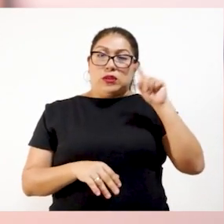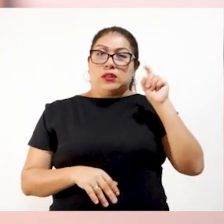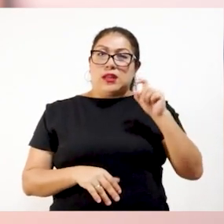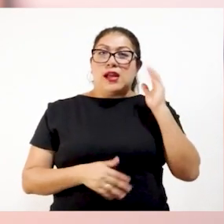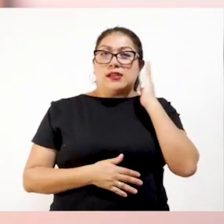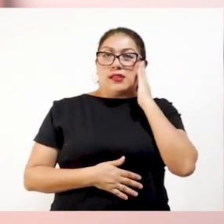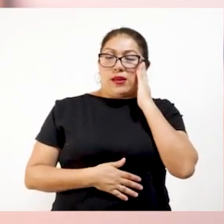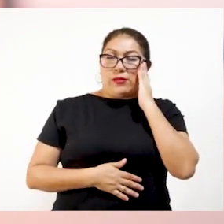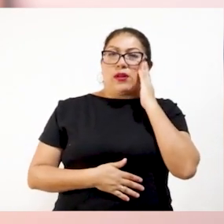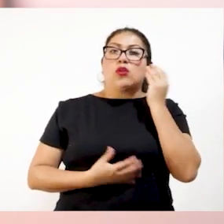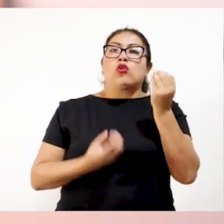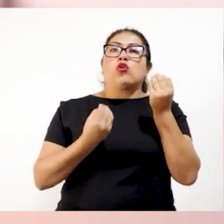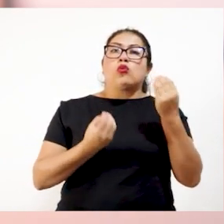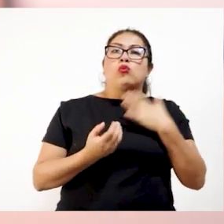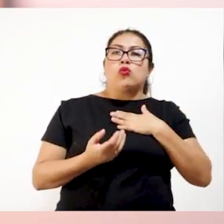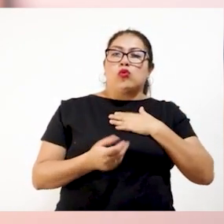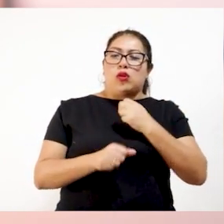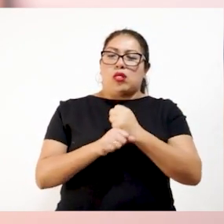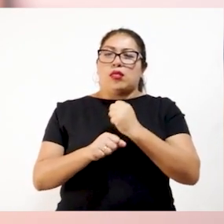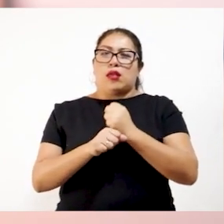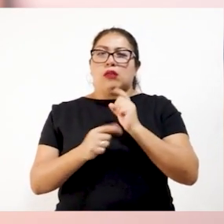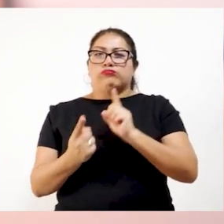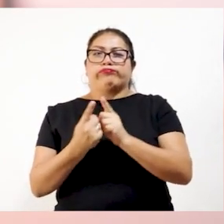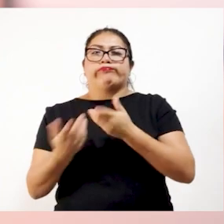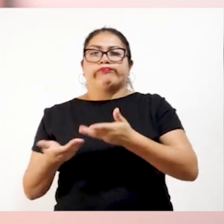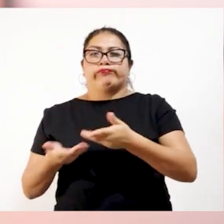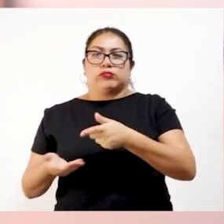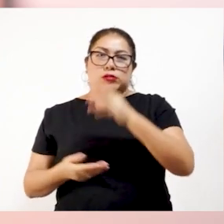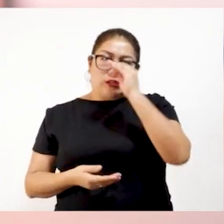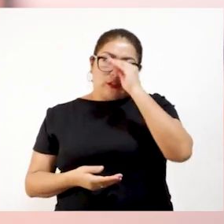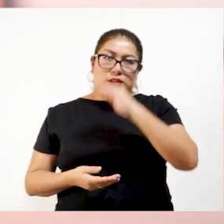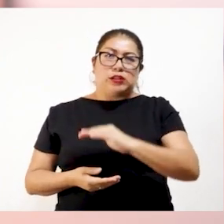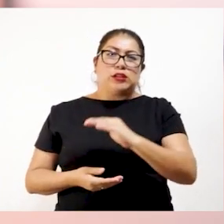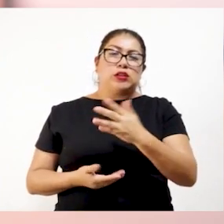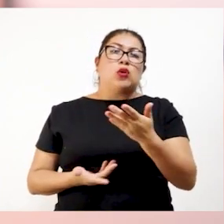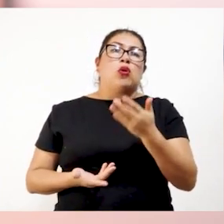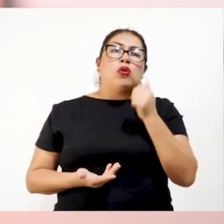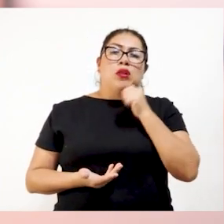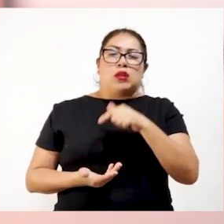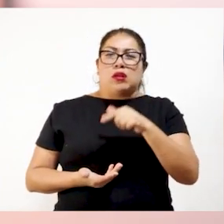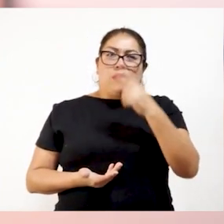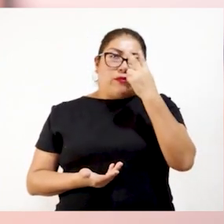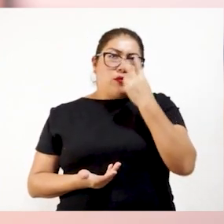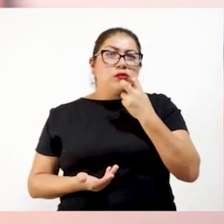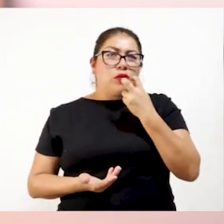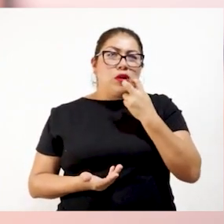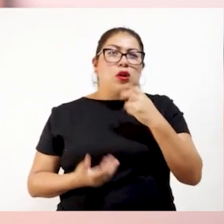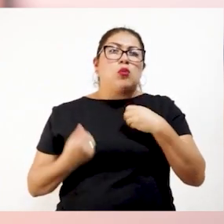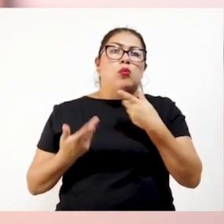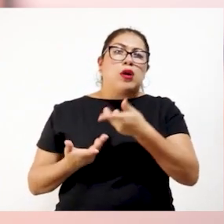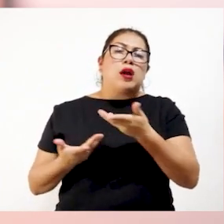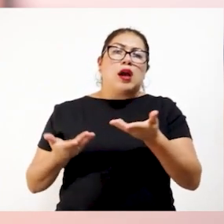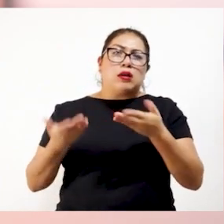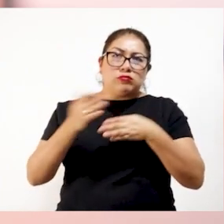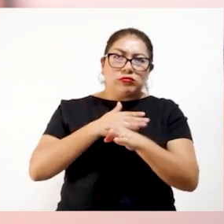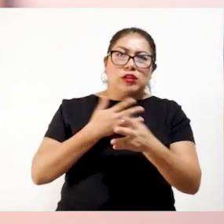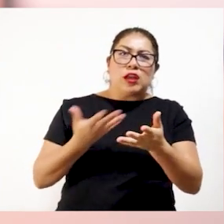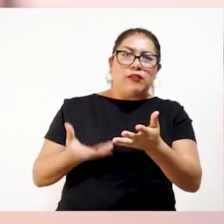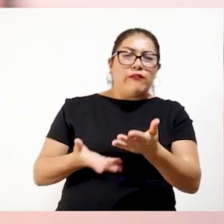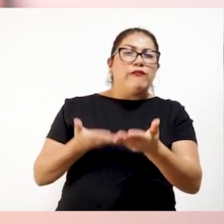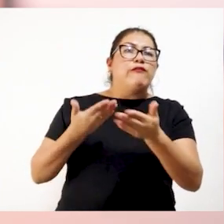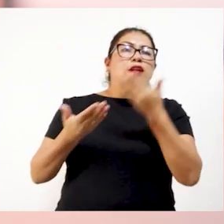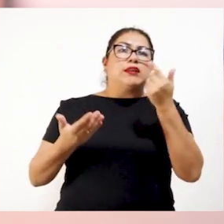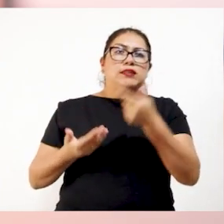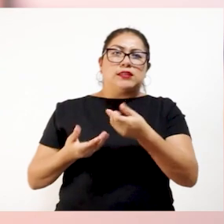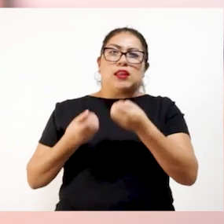aula sepan cómo trabajar con un niño o niña con discapacidad visual para que pueda acceder, o mejor dicho, para